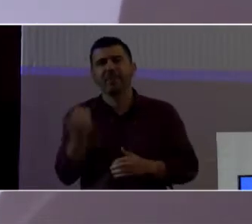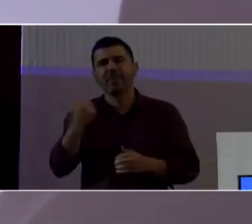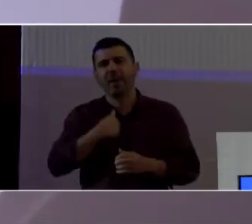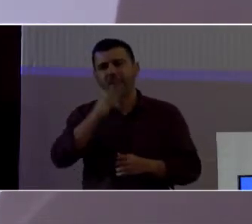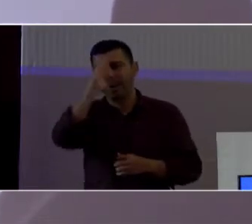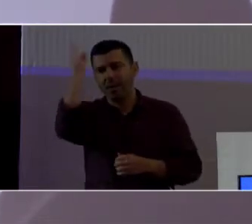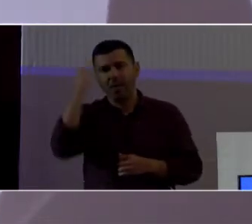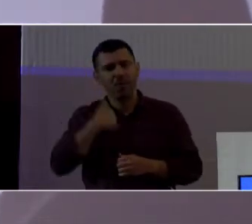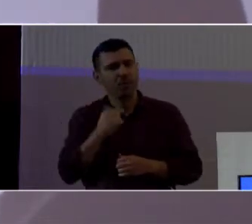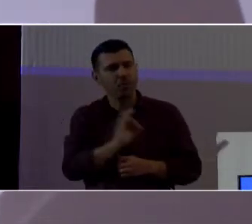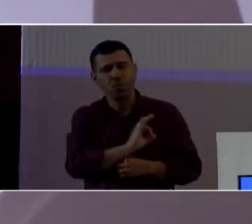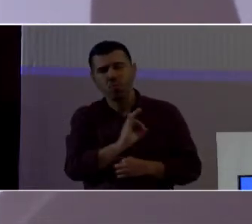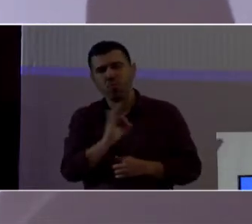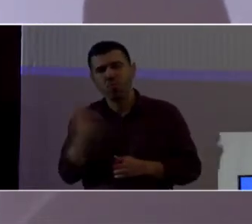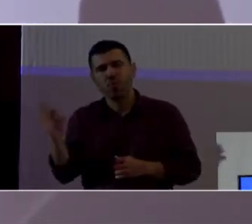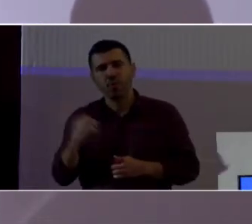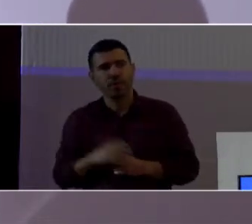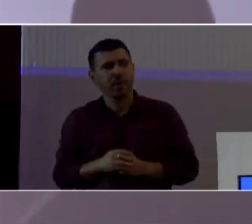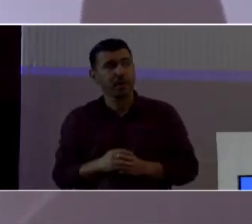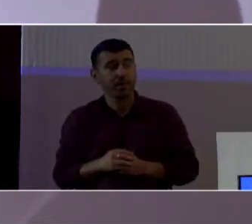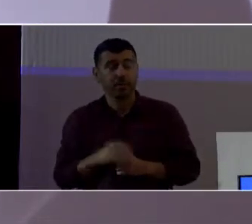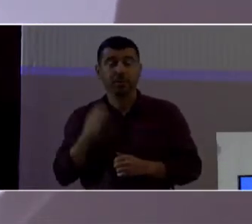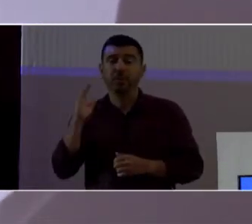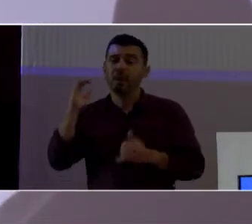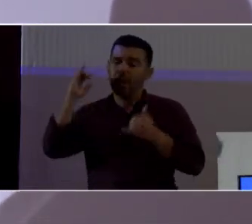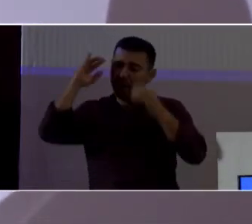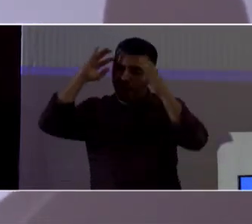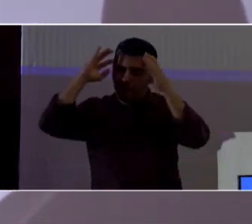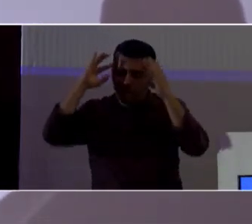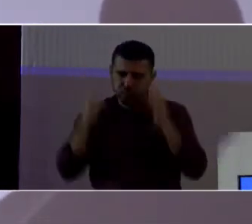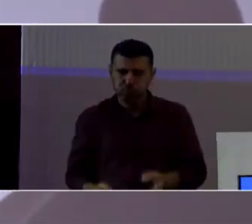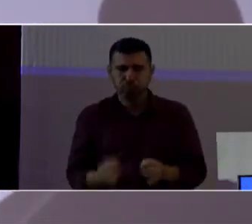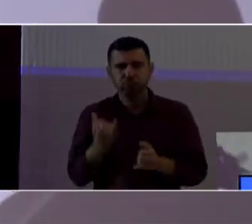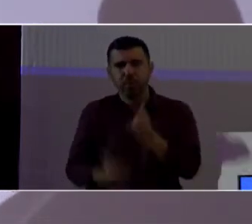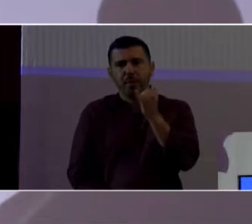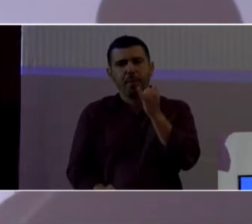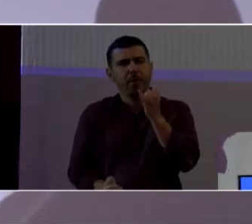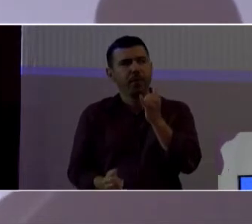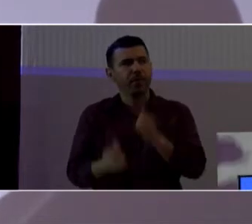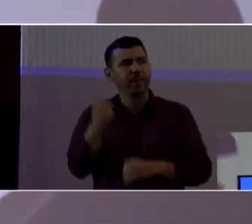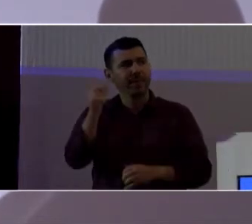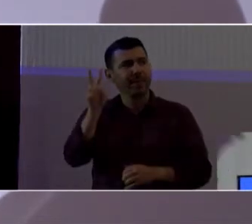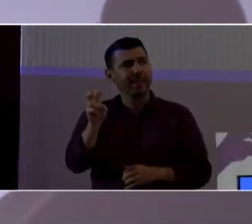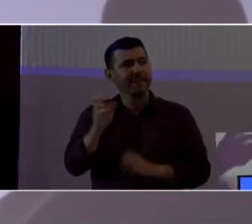año. Finalmente, el 17 de diciembre del año pasado,